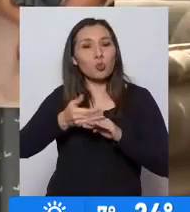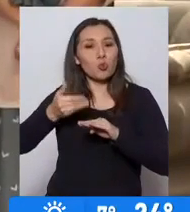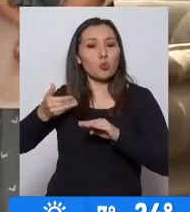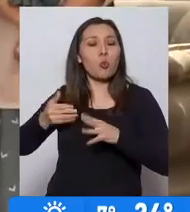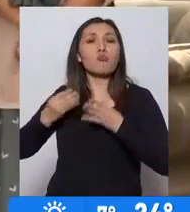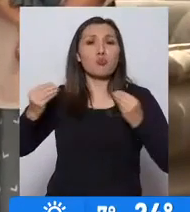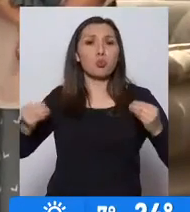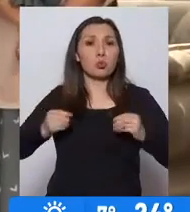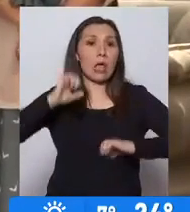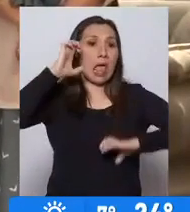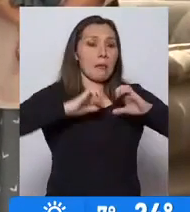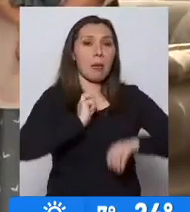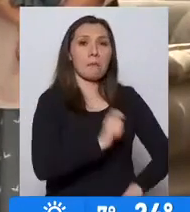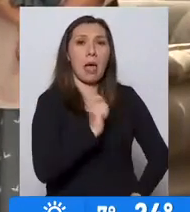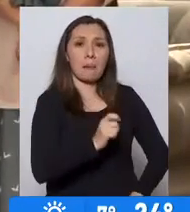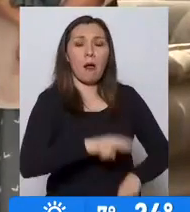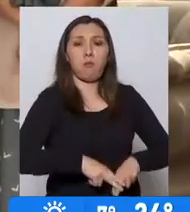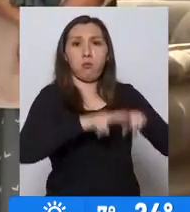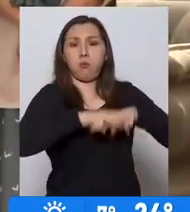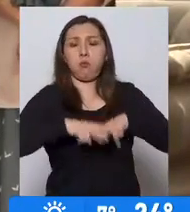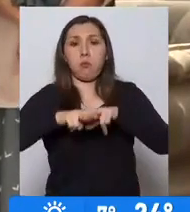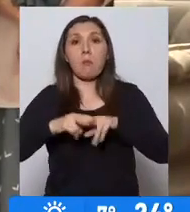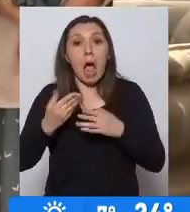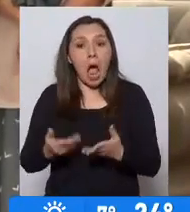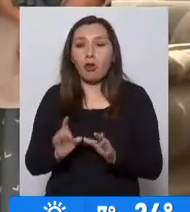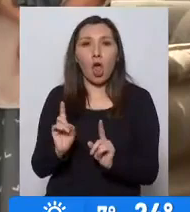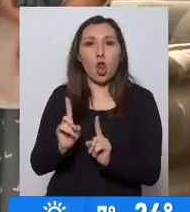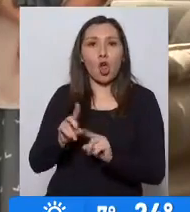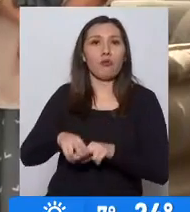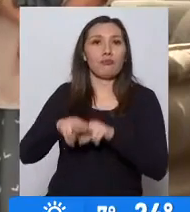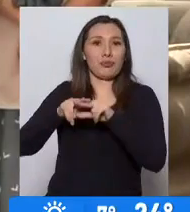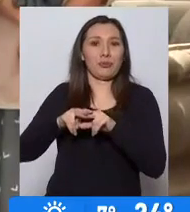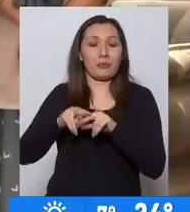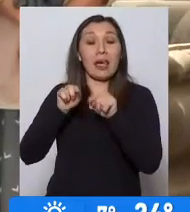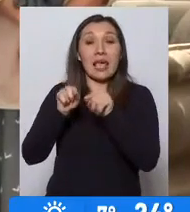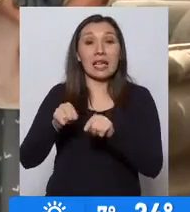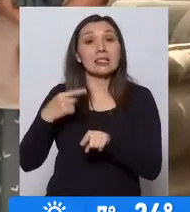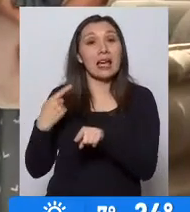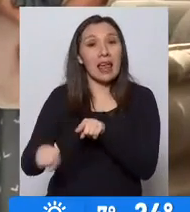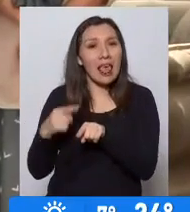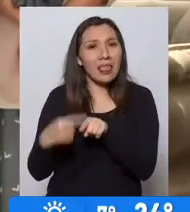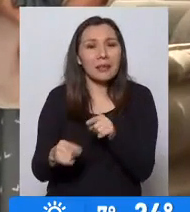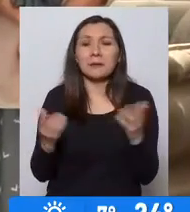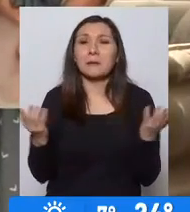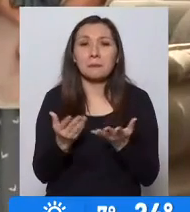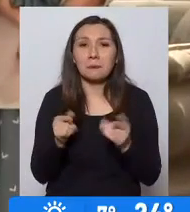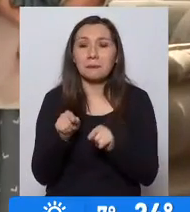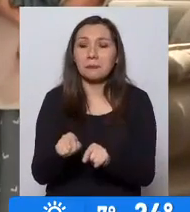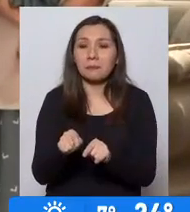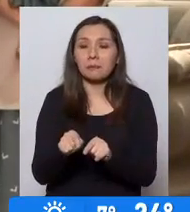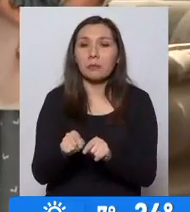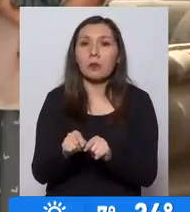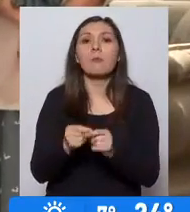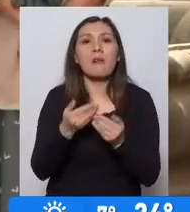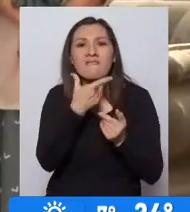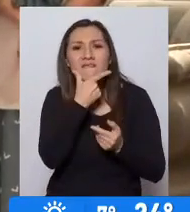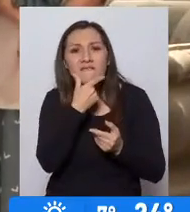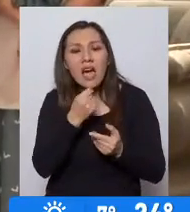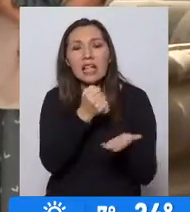actualmente muchas de las empresas que se van a ver favorecidas. Este es un crédito que tiene que ser